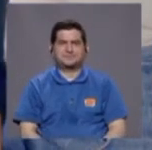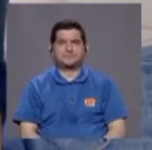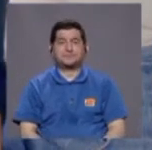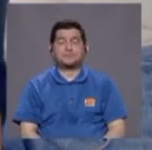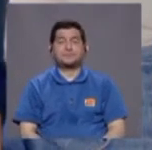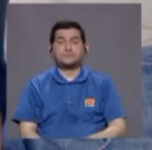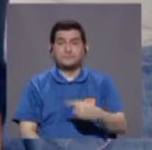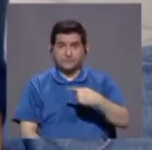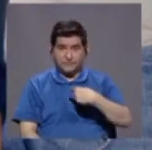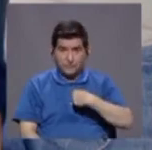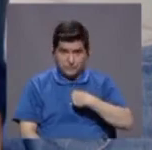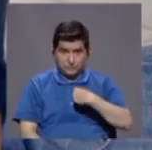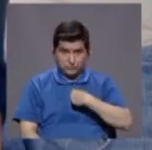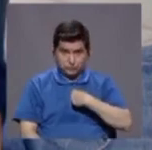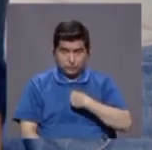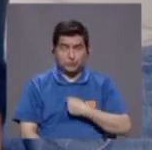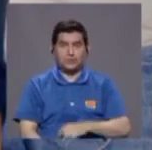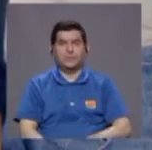tuve